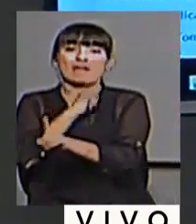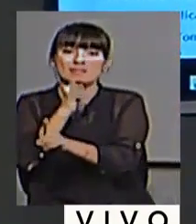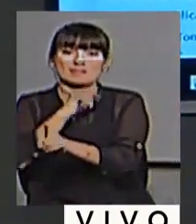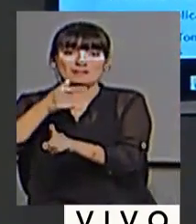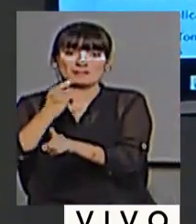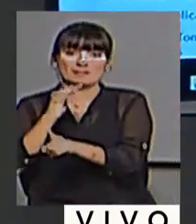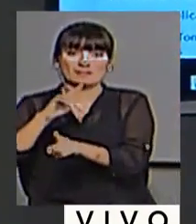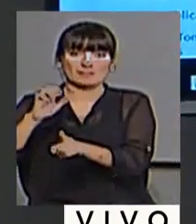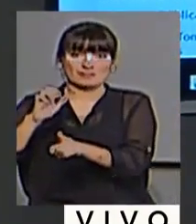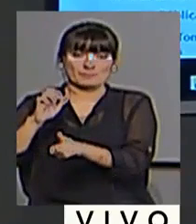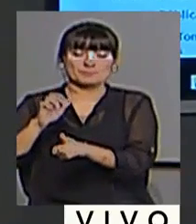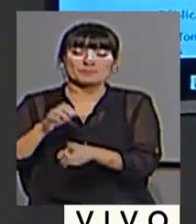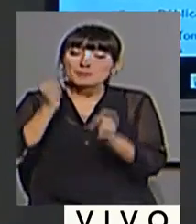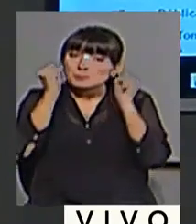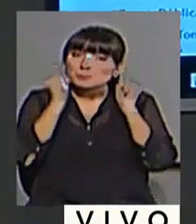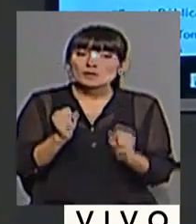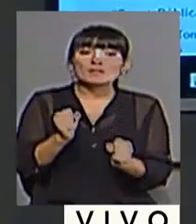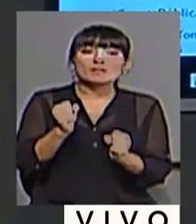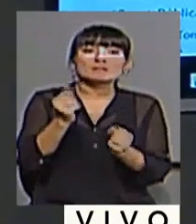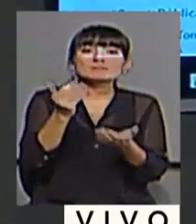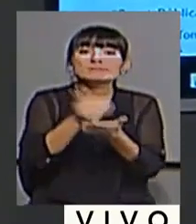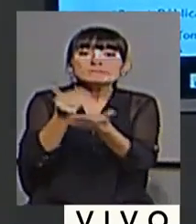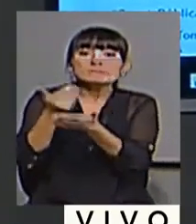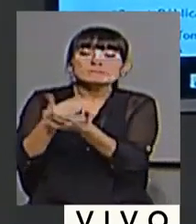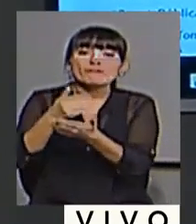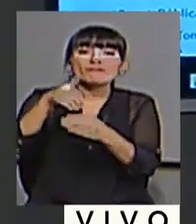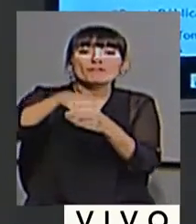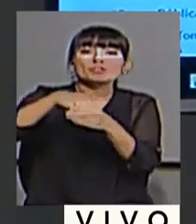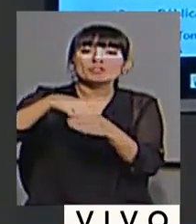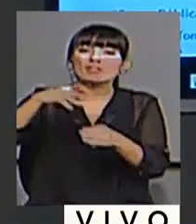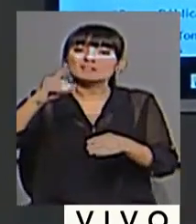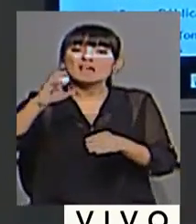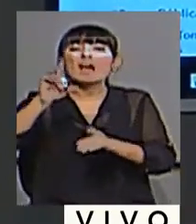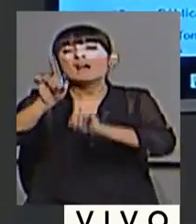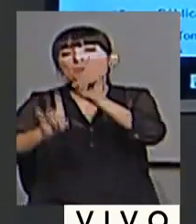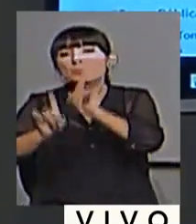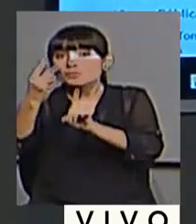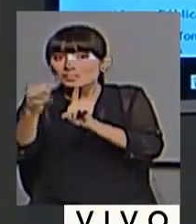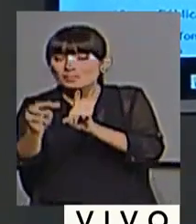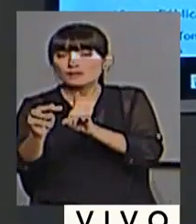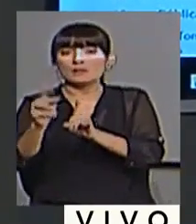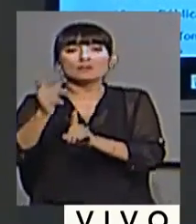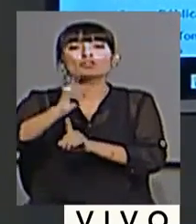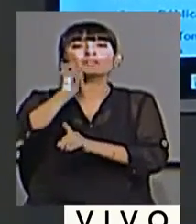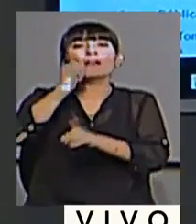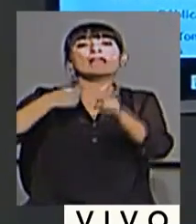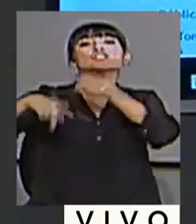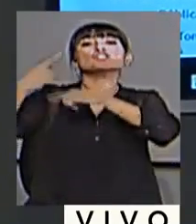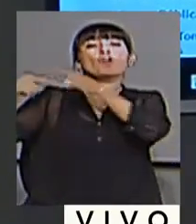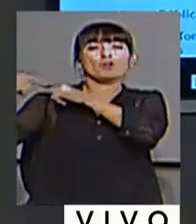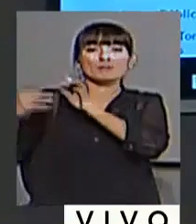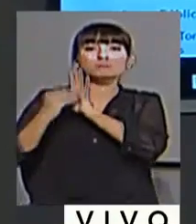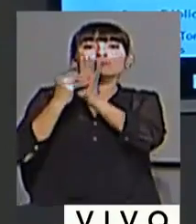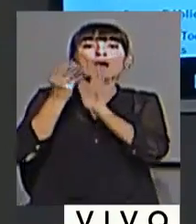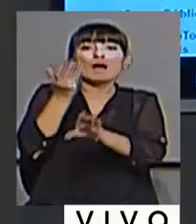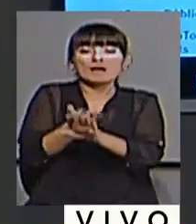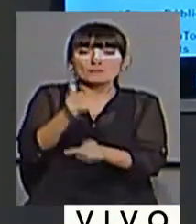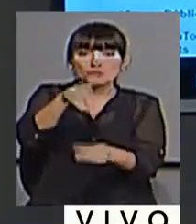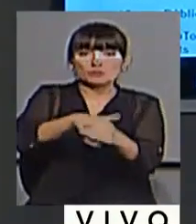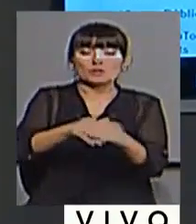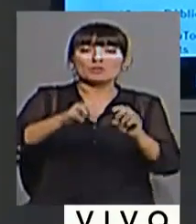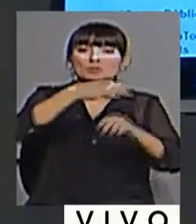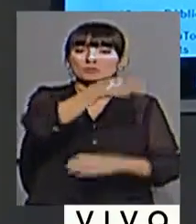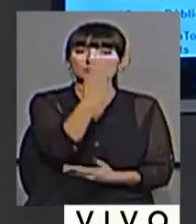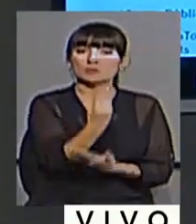Puede que recupere algunos votos de la DC, algunos, pero no un porcentaje importante de los que históricamente han votado por la concertación en la Nueva